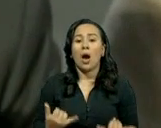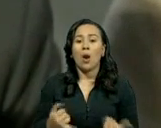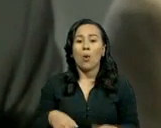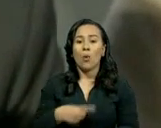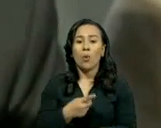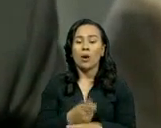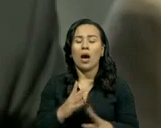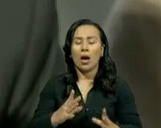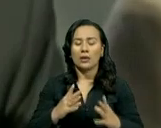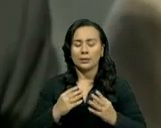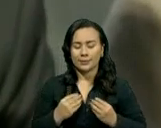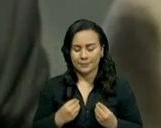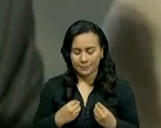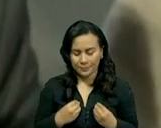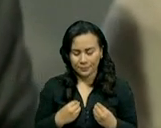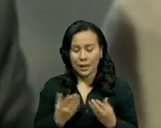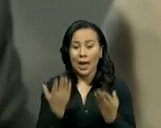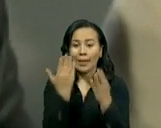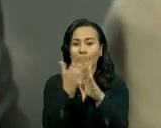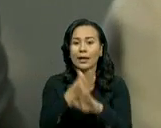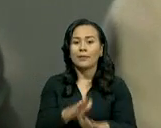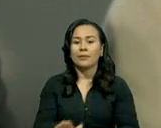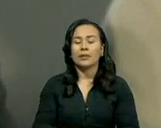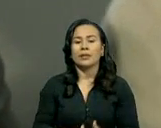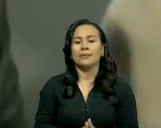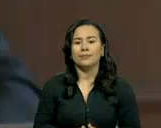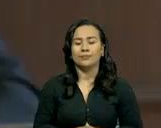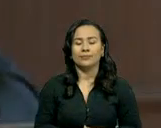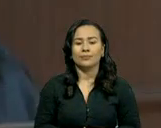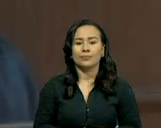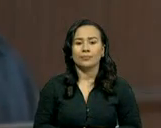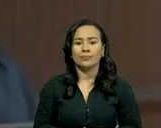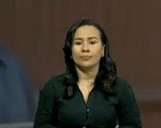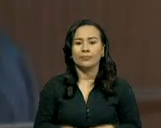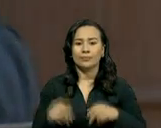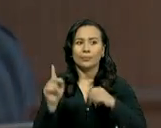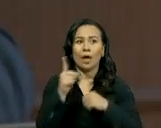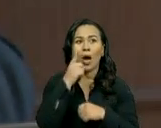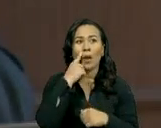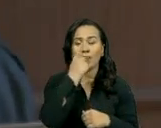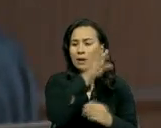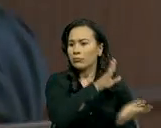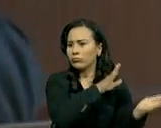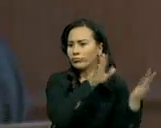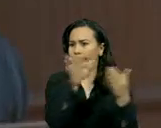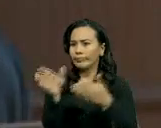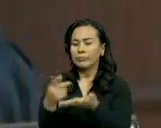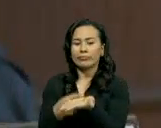en este sentido se ha dado ya culminación con la audiencia de formulación de cargos. Si bien Patiño no asistió a la audiencia,